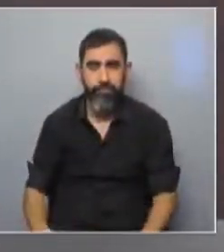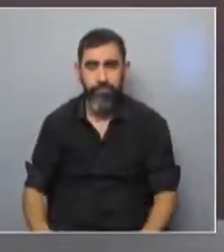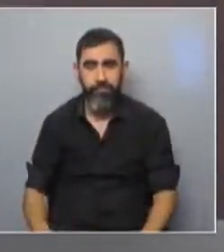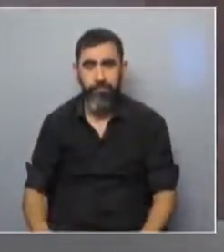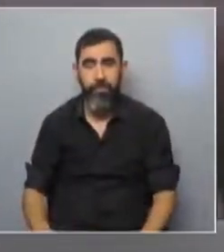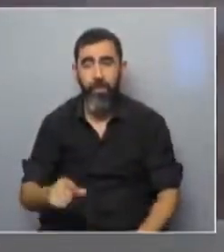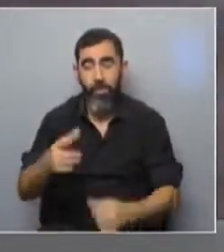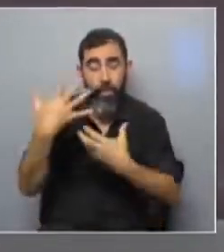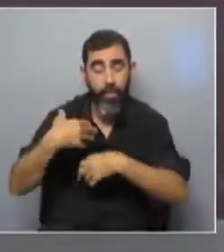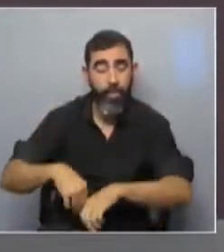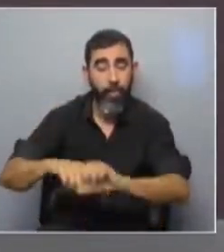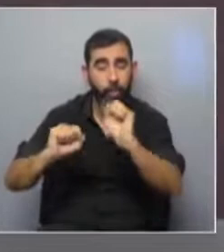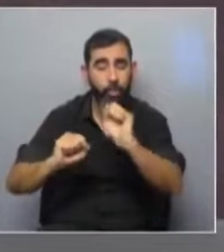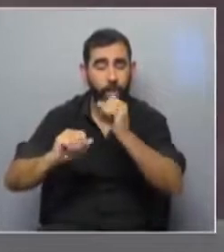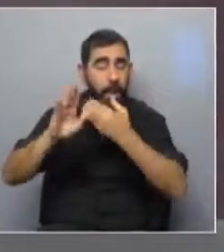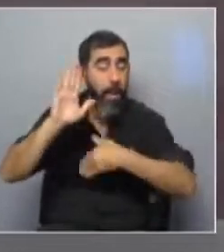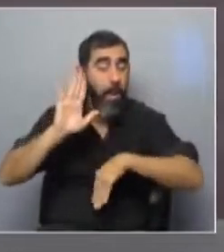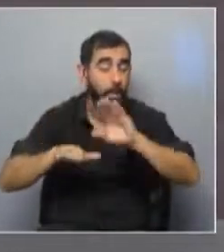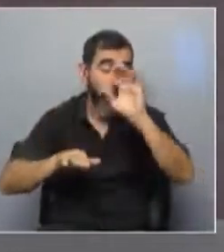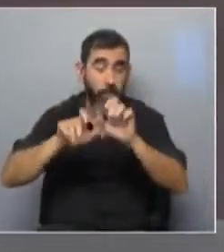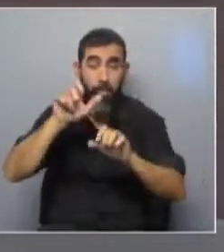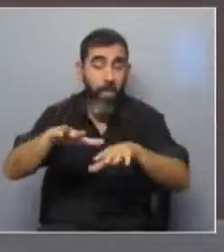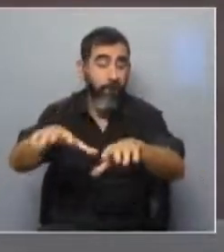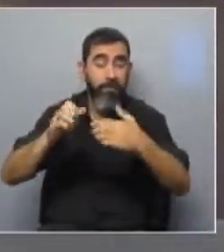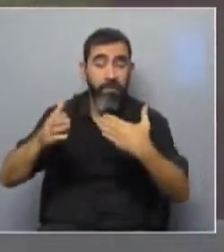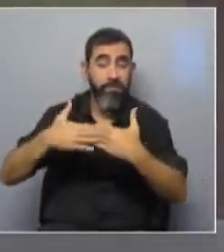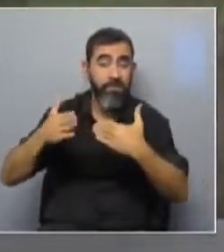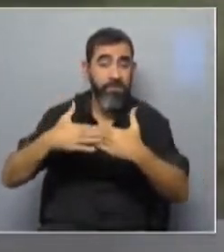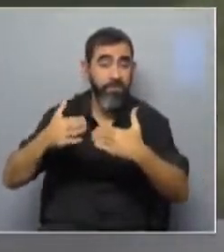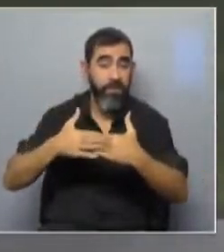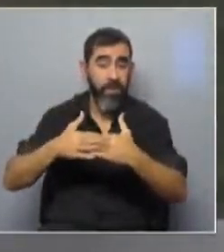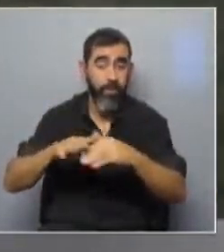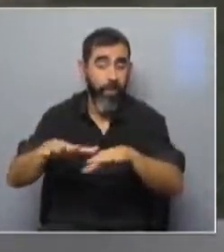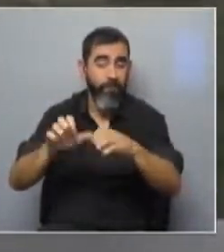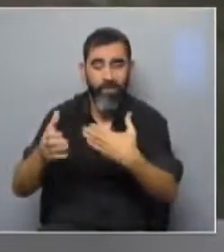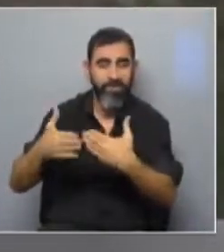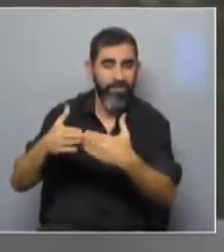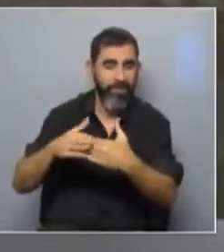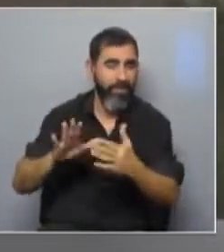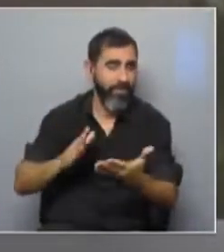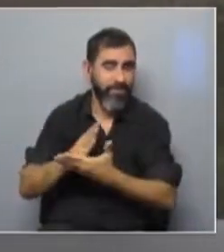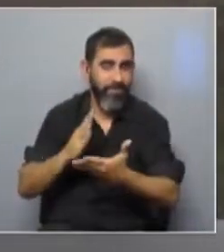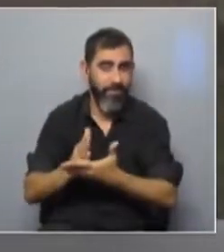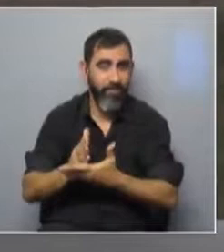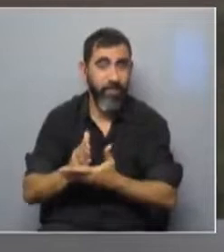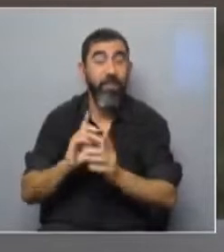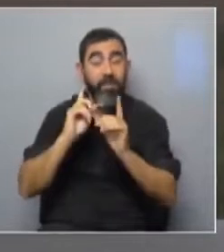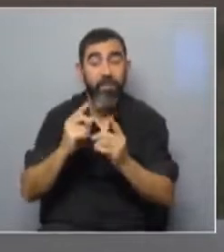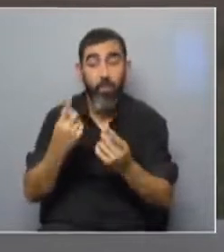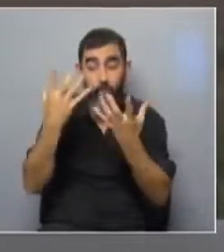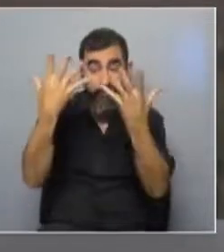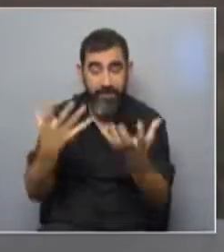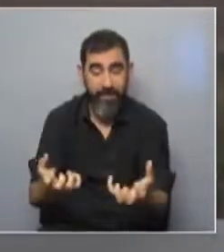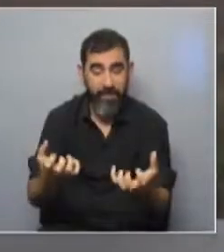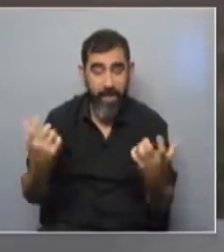Los hallazgos los protagonizan mayormente personas que viven allí, porque están todo el tiempo. Entonces no fue excepción. Al secar